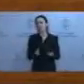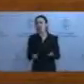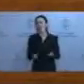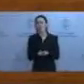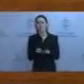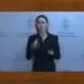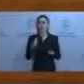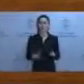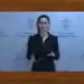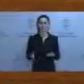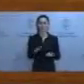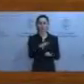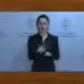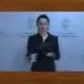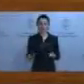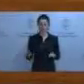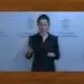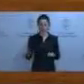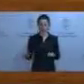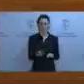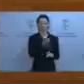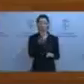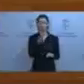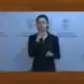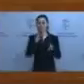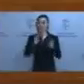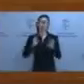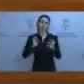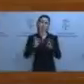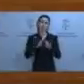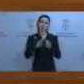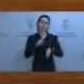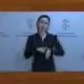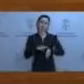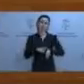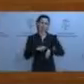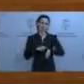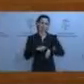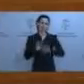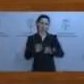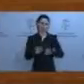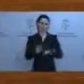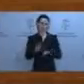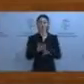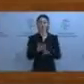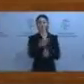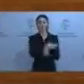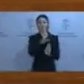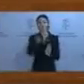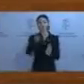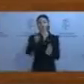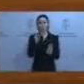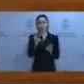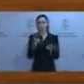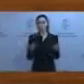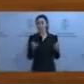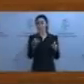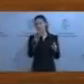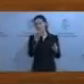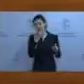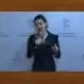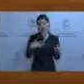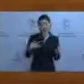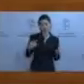los lugares, te contrato por X tiempo y no tienes que pasar ningún proceso de selección previo, si yo no quiero. Si quiero lo haces y si